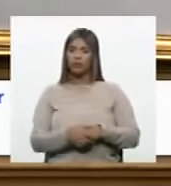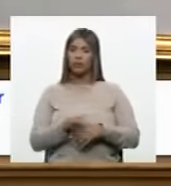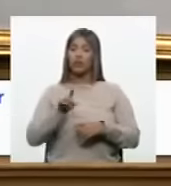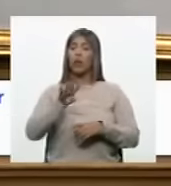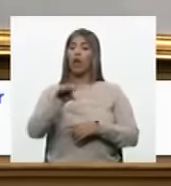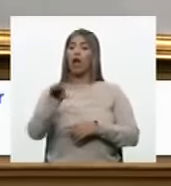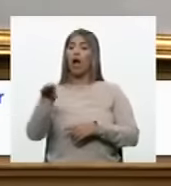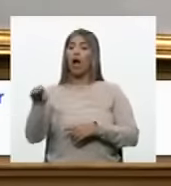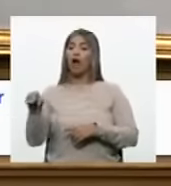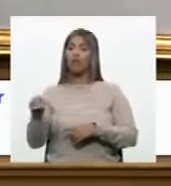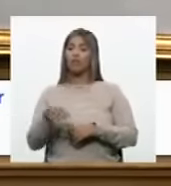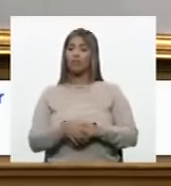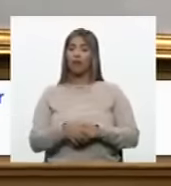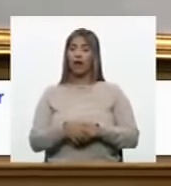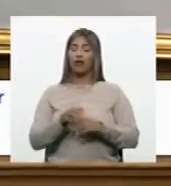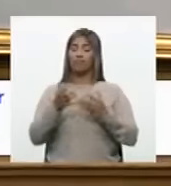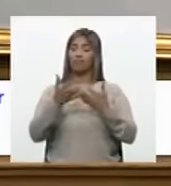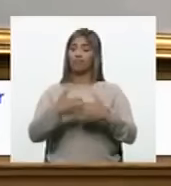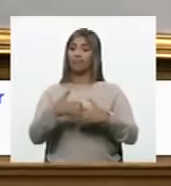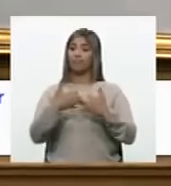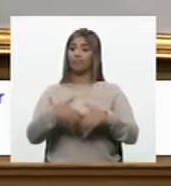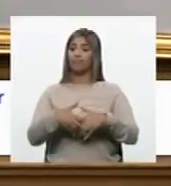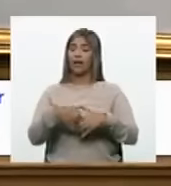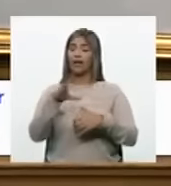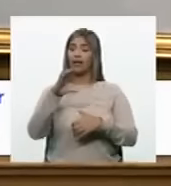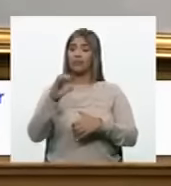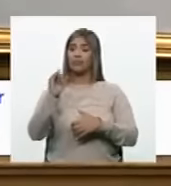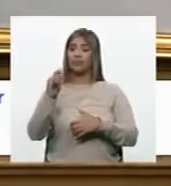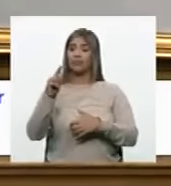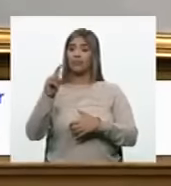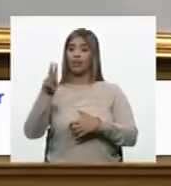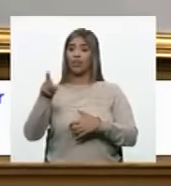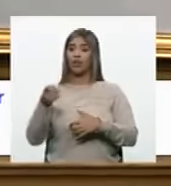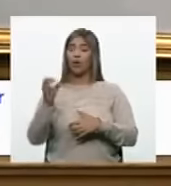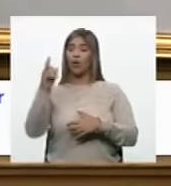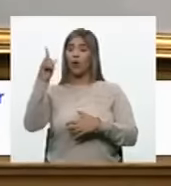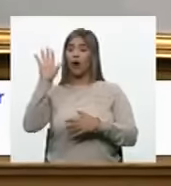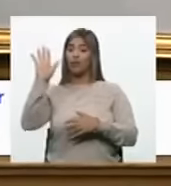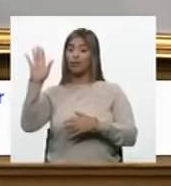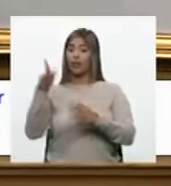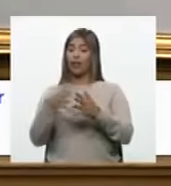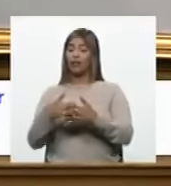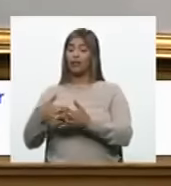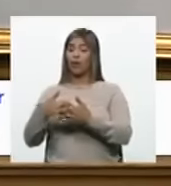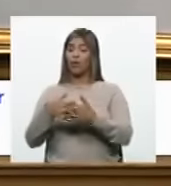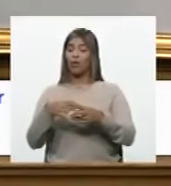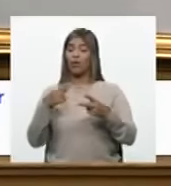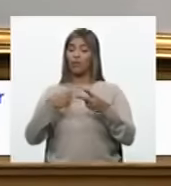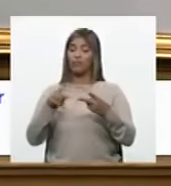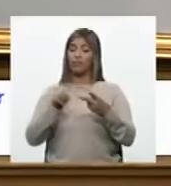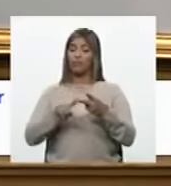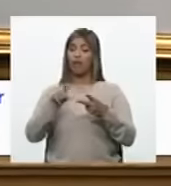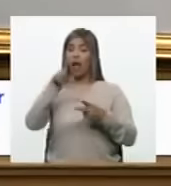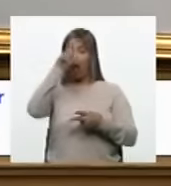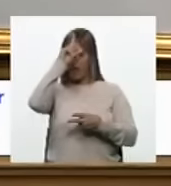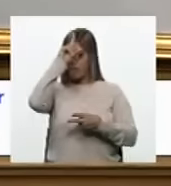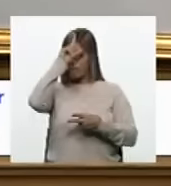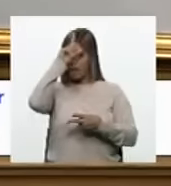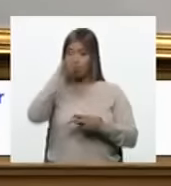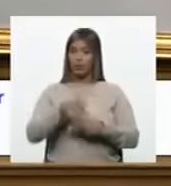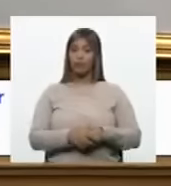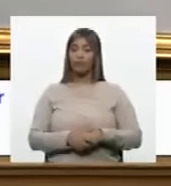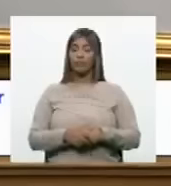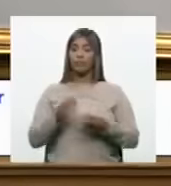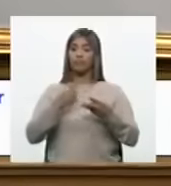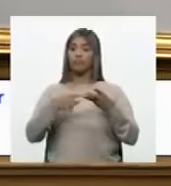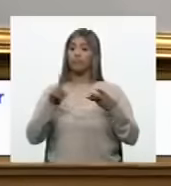comprar la refinería Citgo en los Estados Unidos de América, la refinería Beba Oil en Alemania,